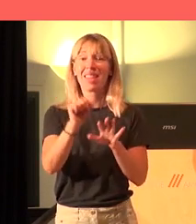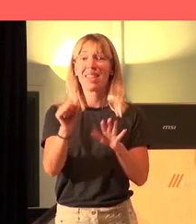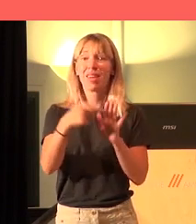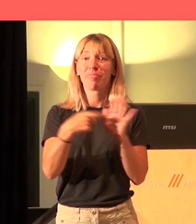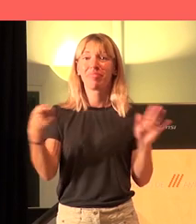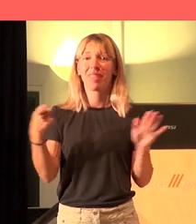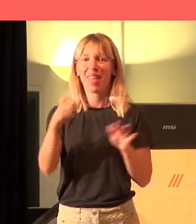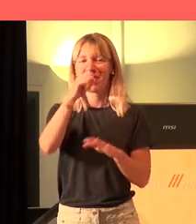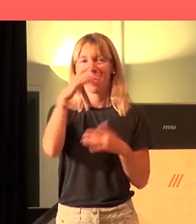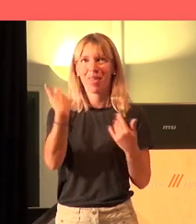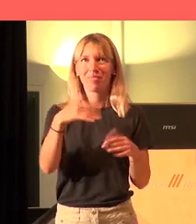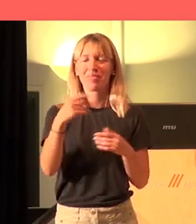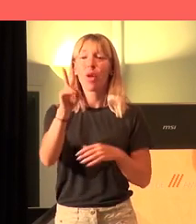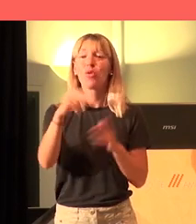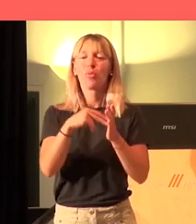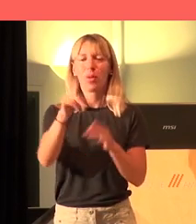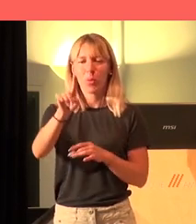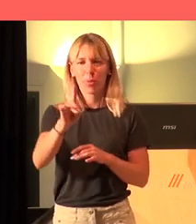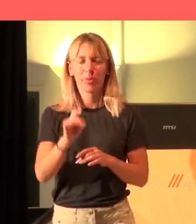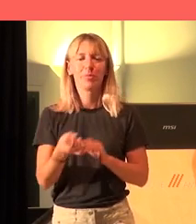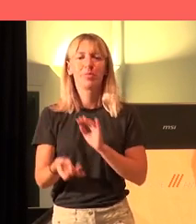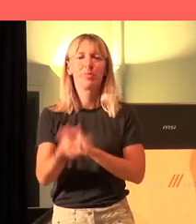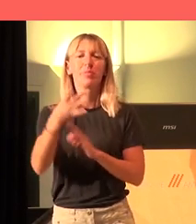de antigüedad. En el año 2001,